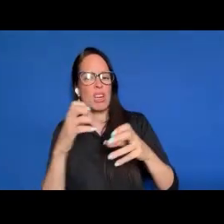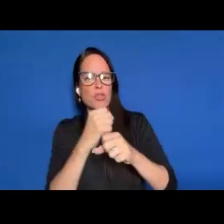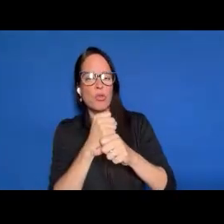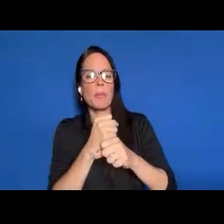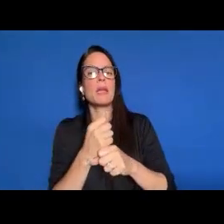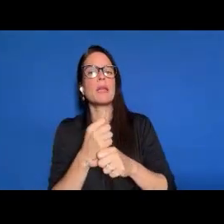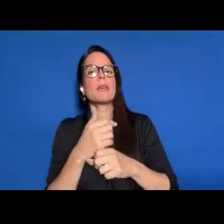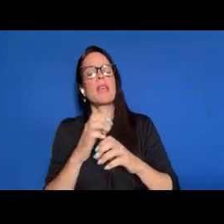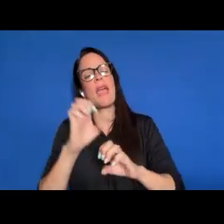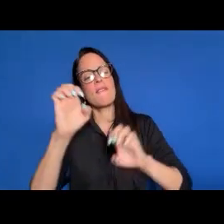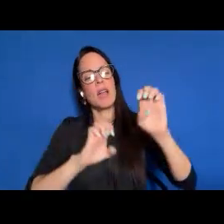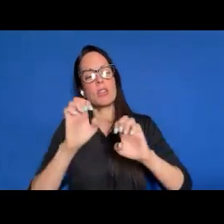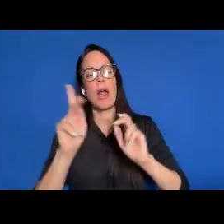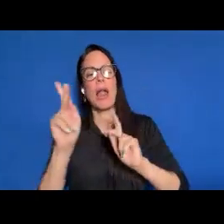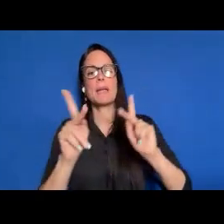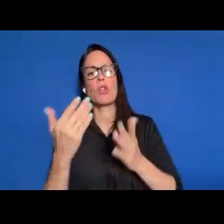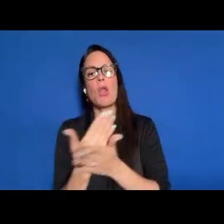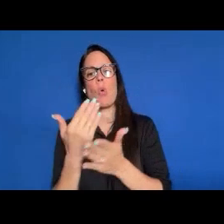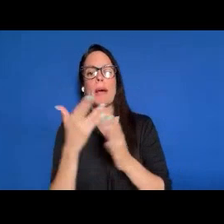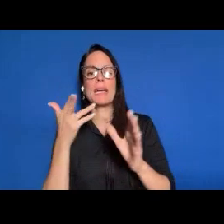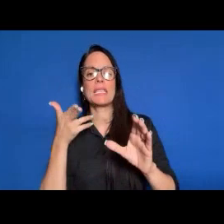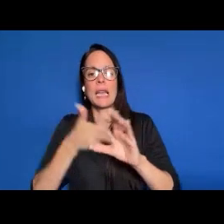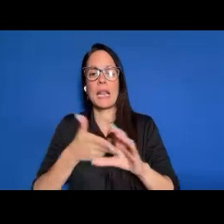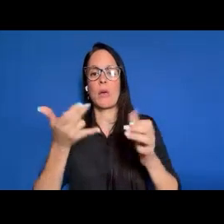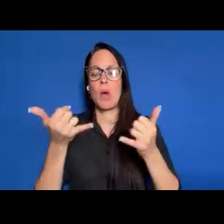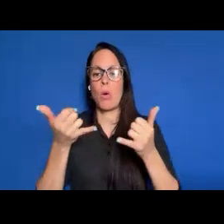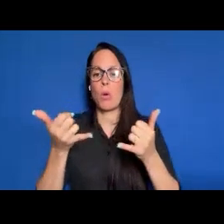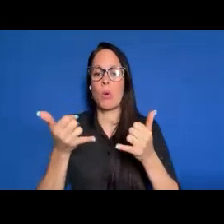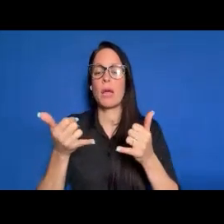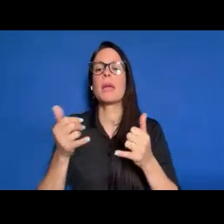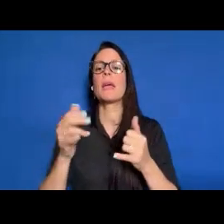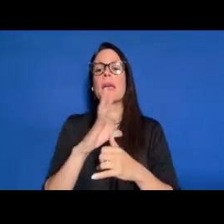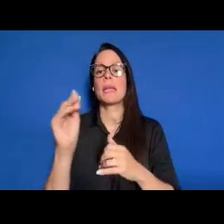que se integran ahora y también a favor del grupo que nos acompaña en línea.